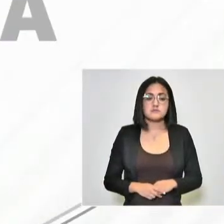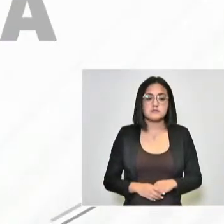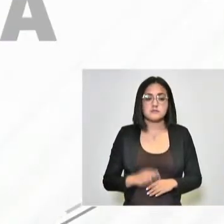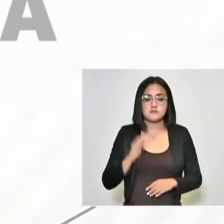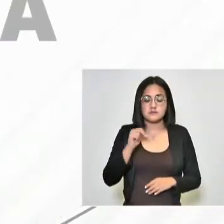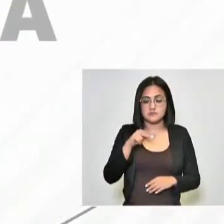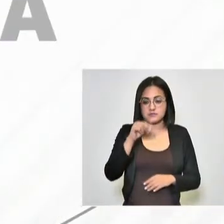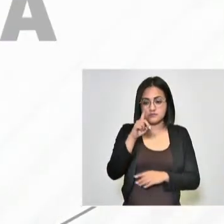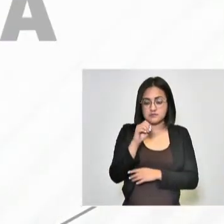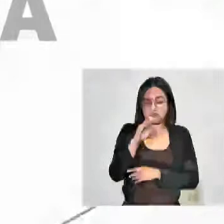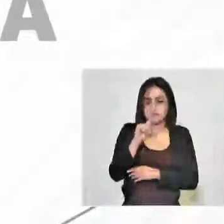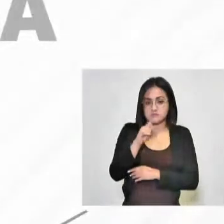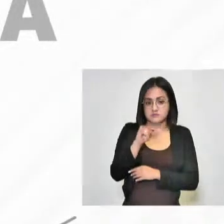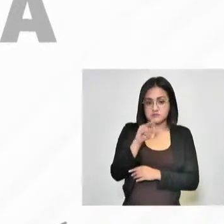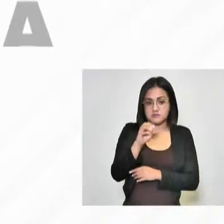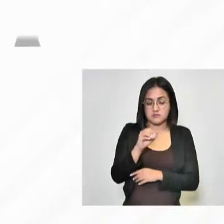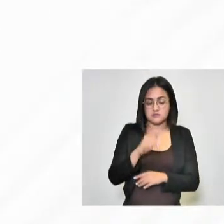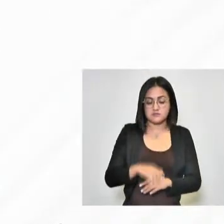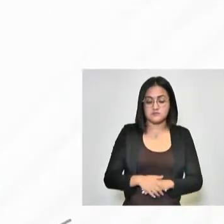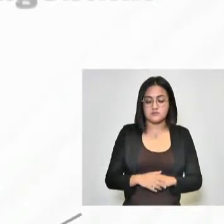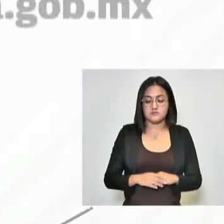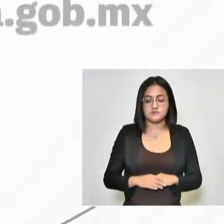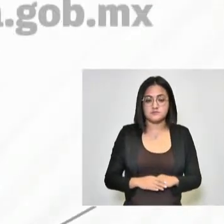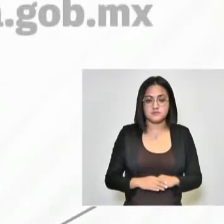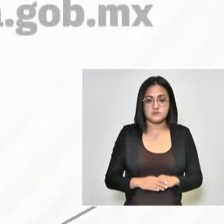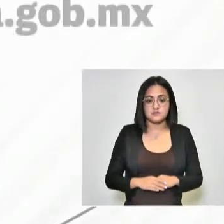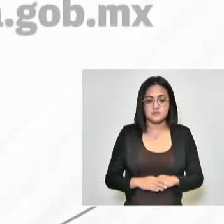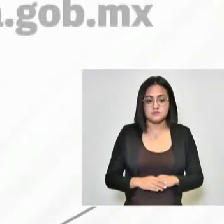Fernando Castillo, Controversia y Municipios Puebla.